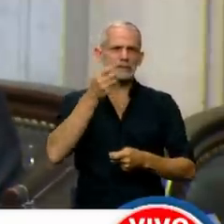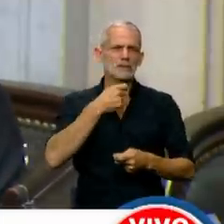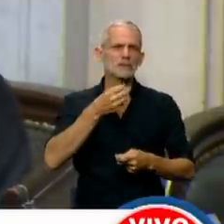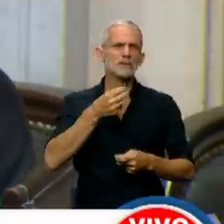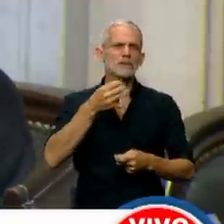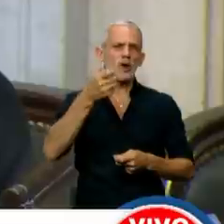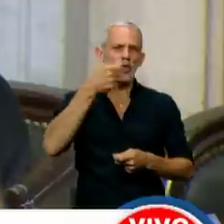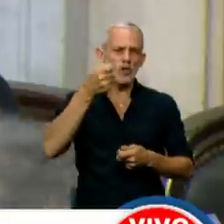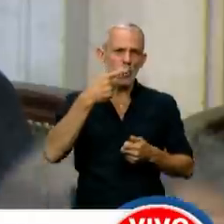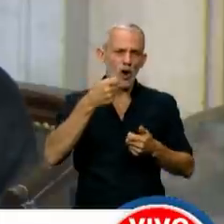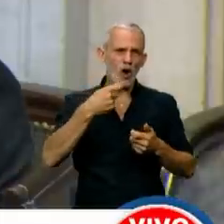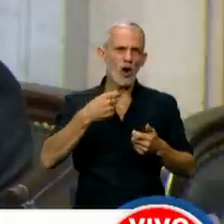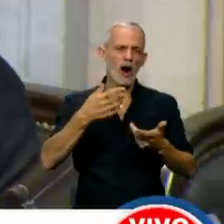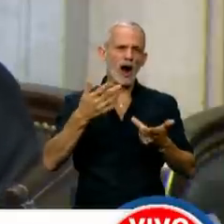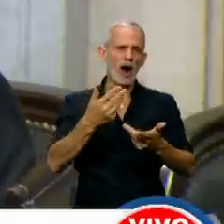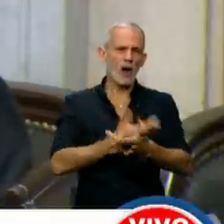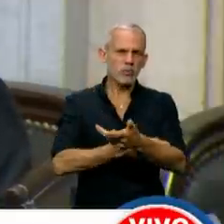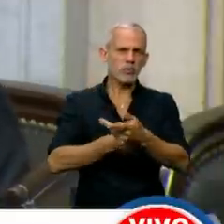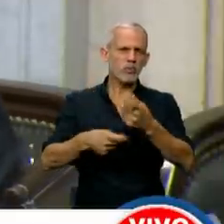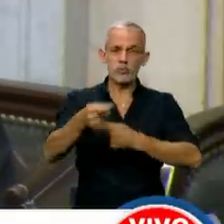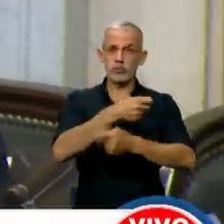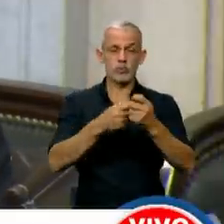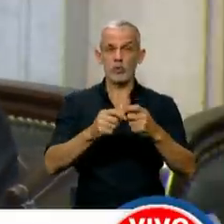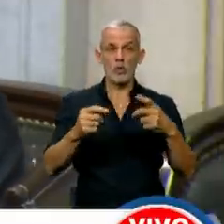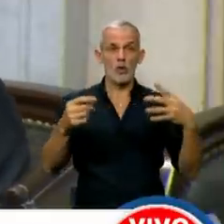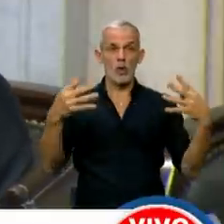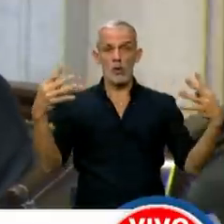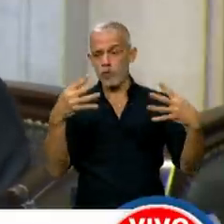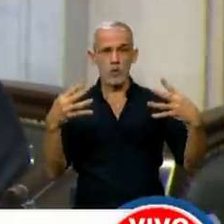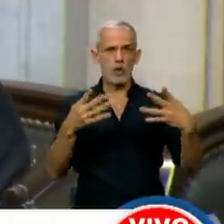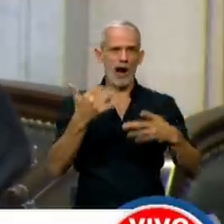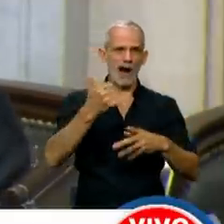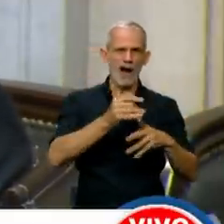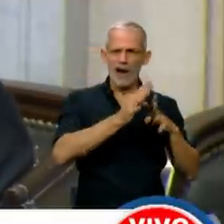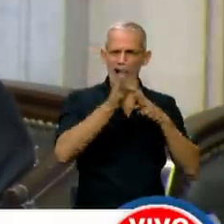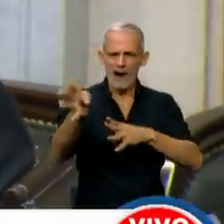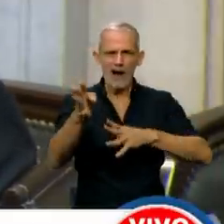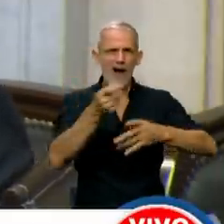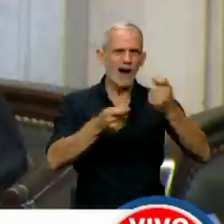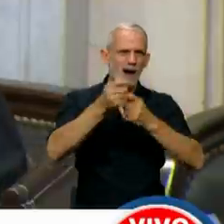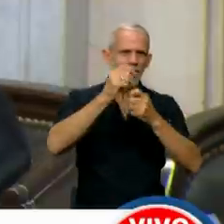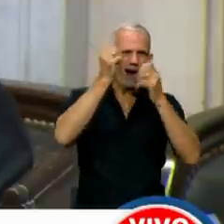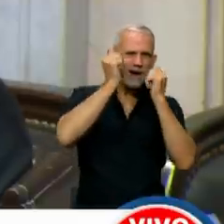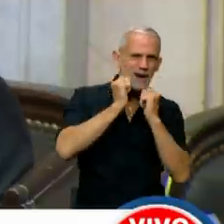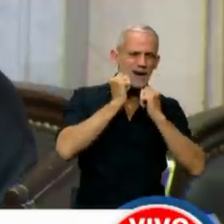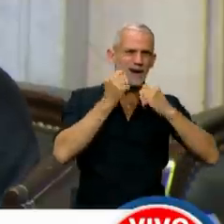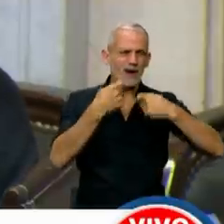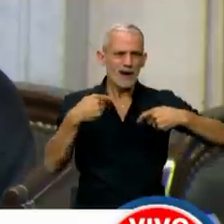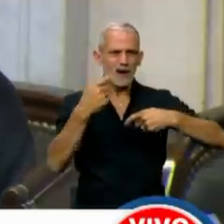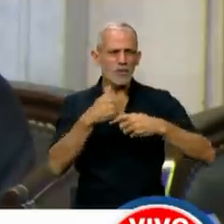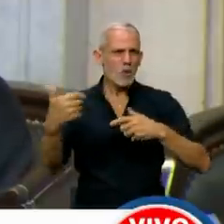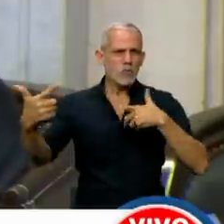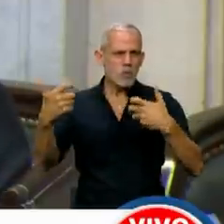presenta en una verdadera guerra urbana tiene ataques narcoterroristas tiene